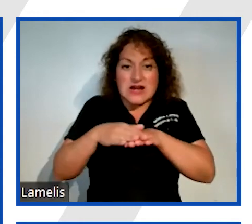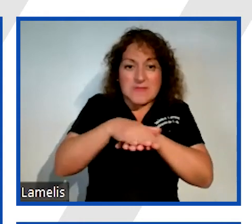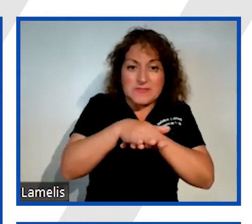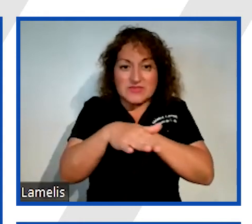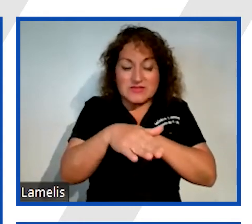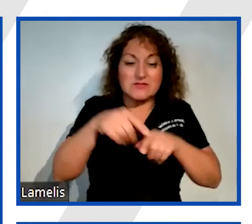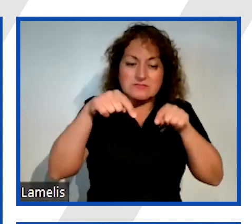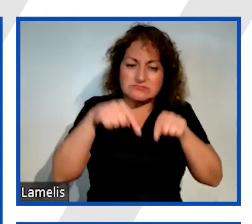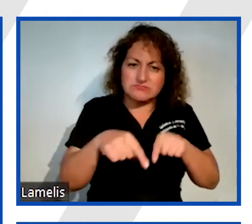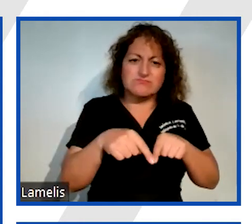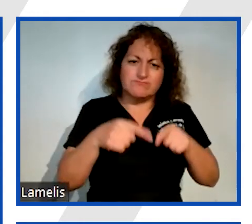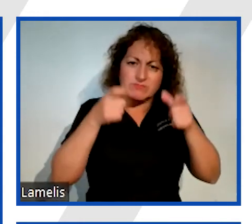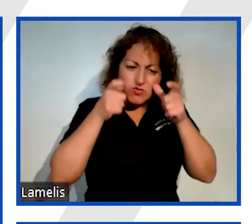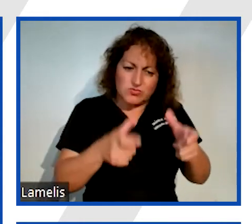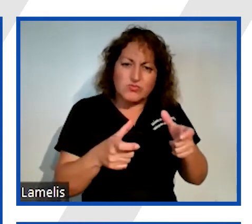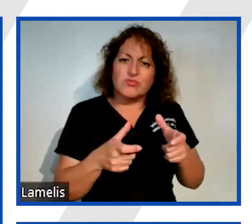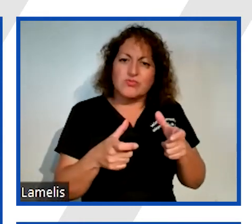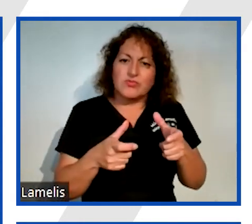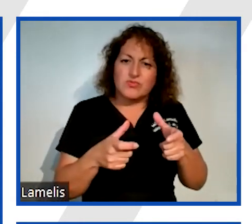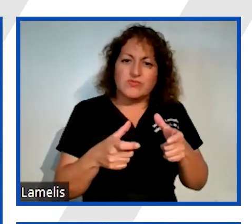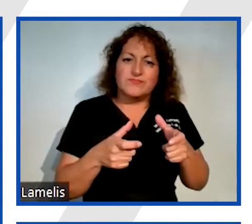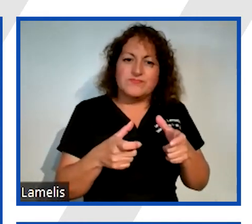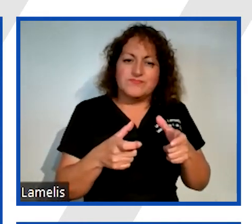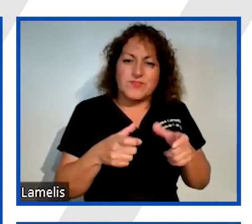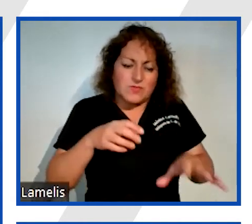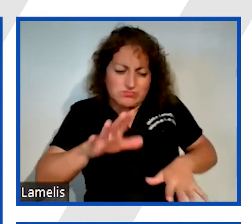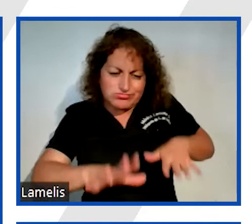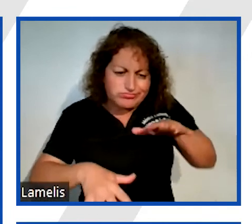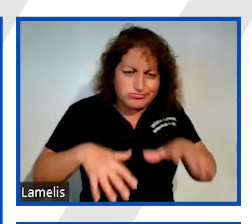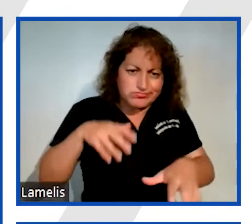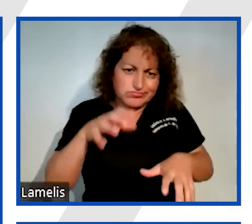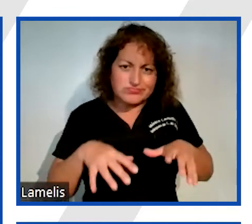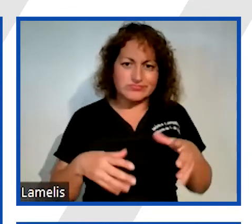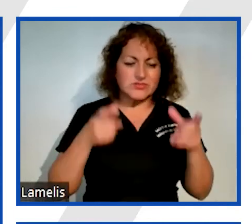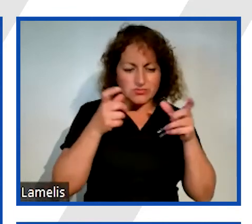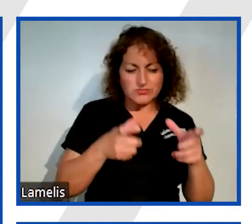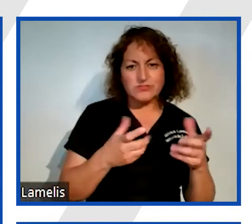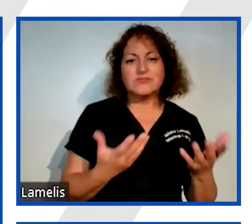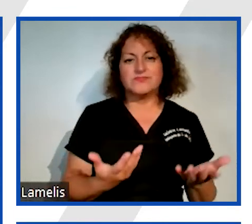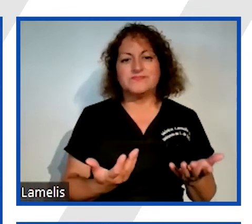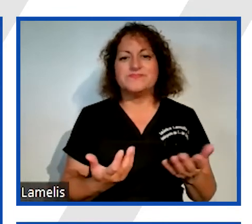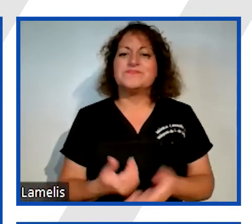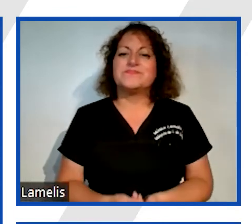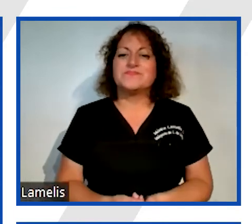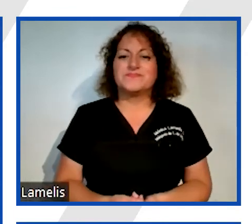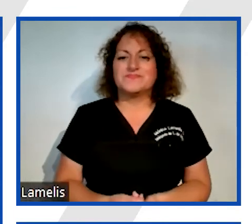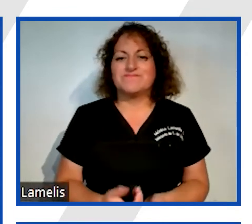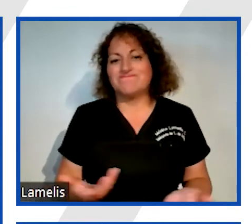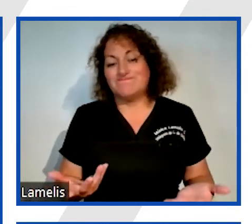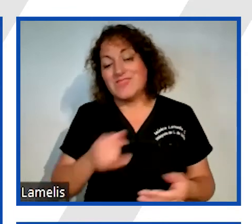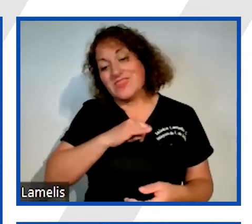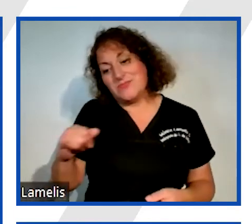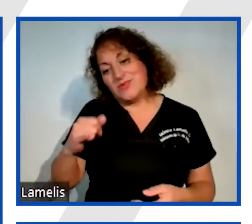es una descripción masiva que está la exclusión masiva famosa que todos conocemos o la atención masiva